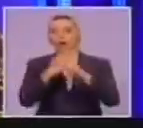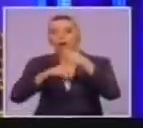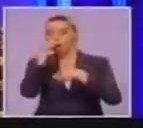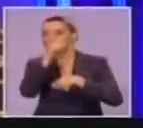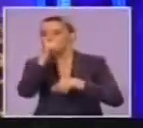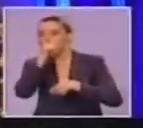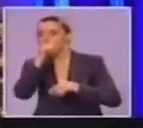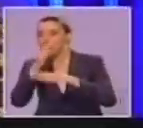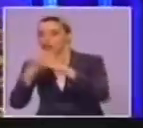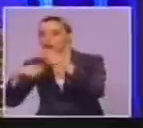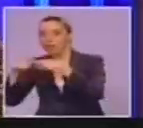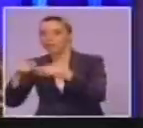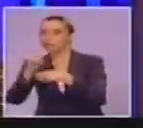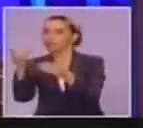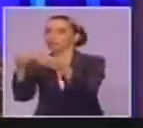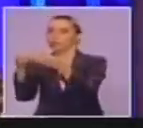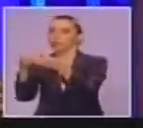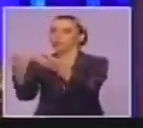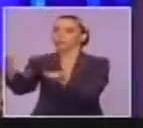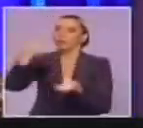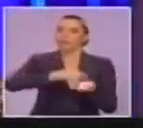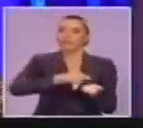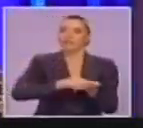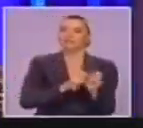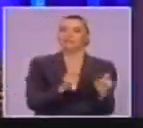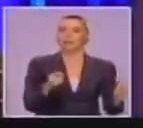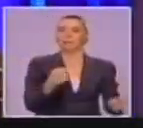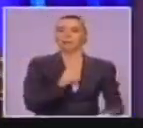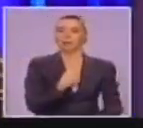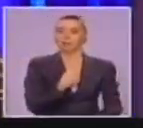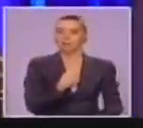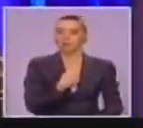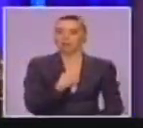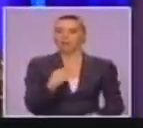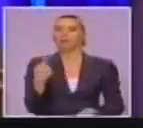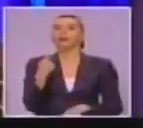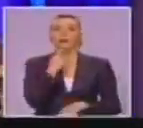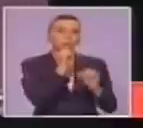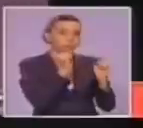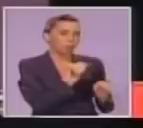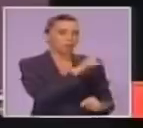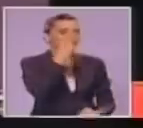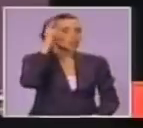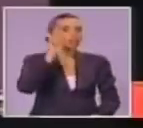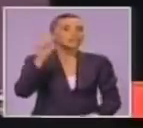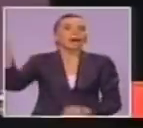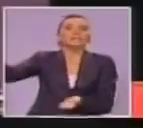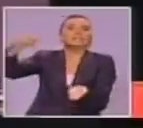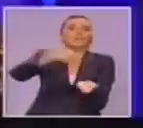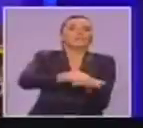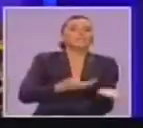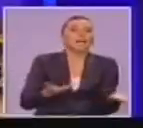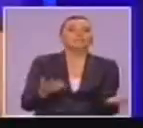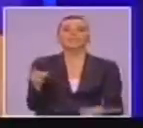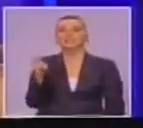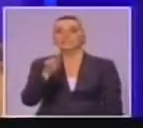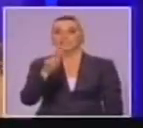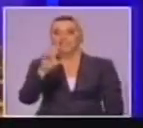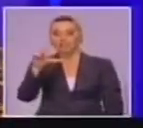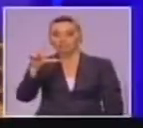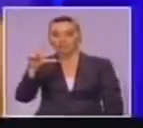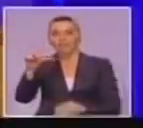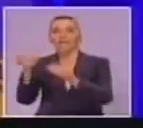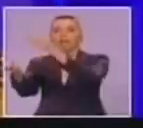narcotráfico no va a ser un grupo que vaya a financiar una campaña mía. Lo que pasa es que... Pero podría no saberse. No, pero el CERVEL cuando